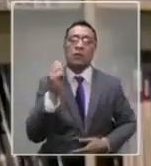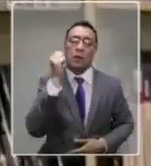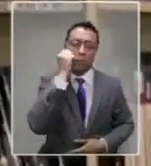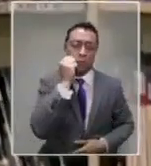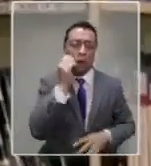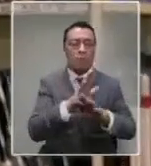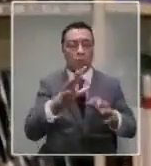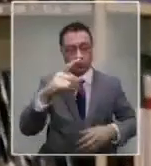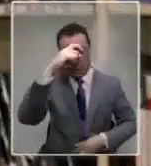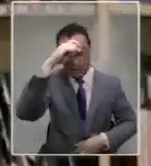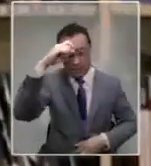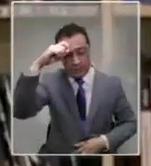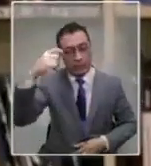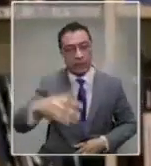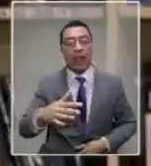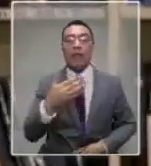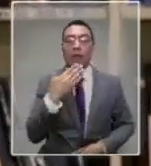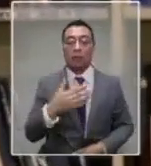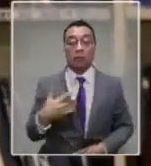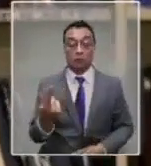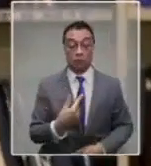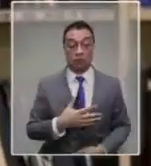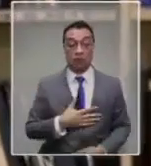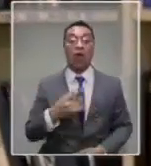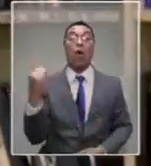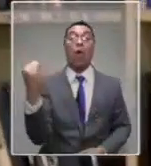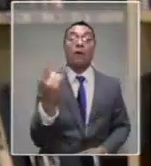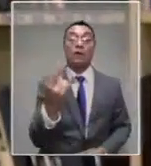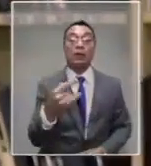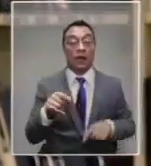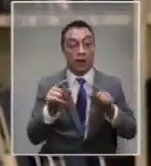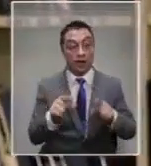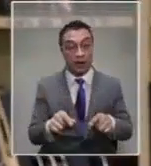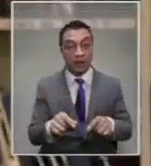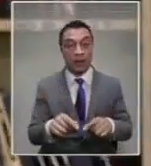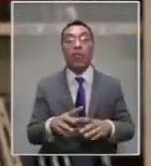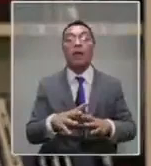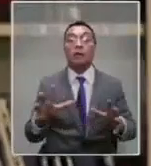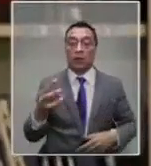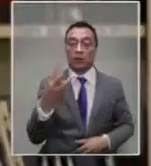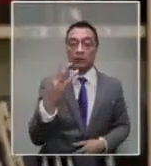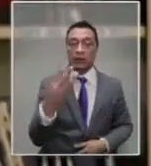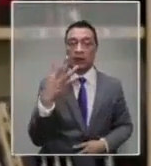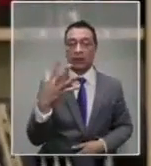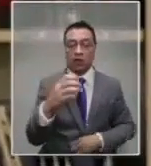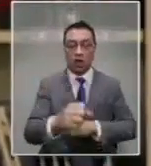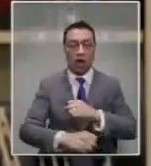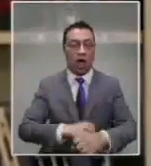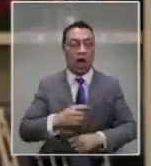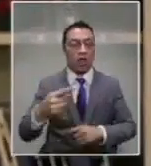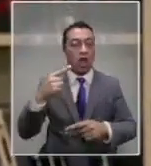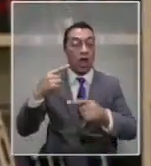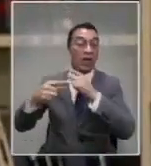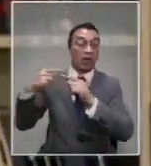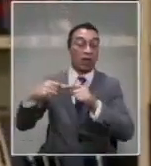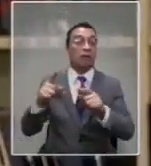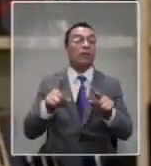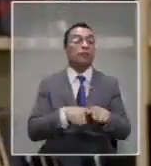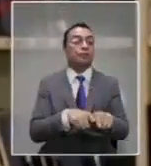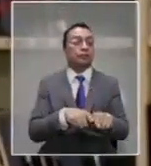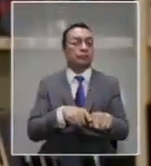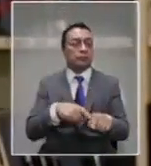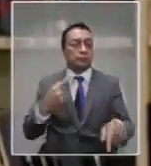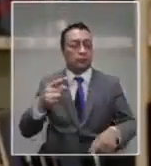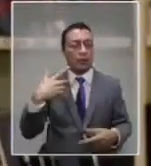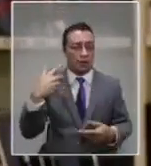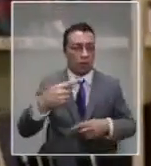afecto, con mucho sacrificio también. Nuestra universidad es una universidad con 35 años de historia, con una